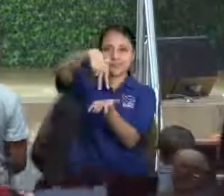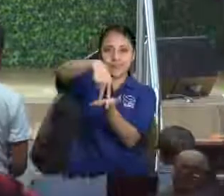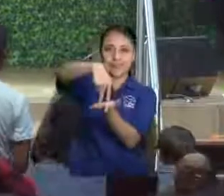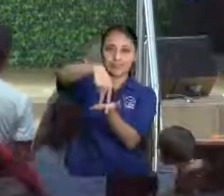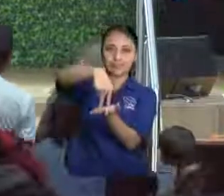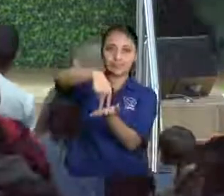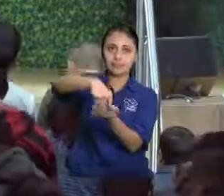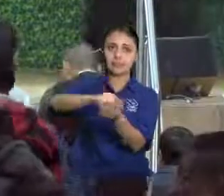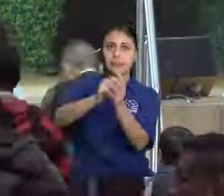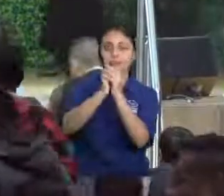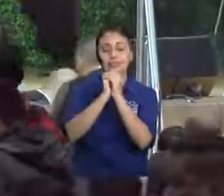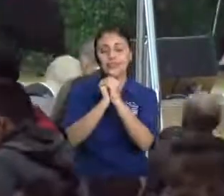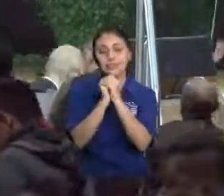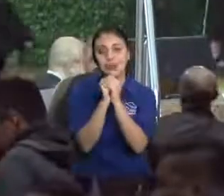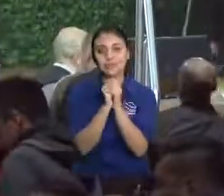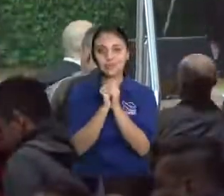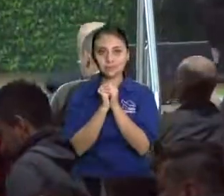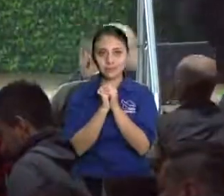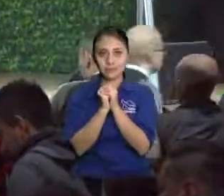ya se me fue el tiempo.